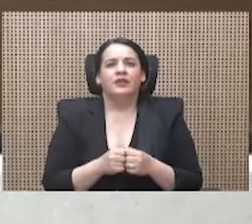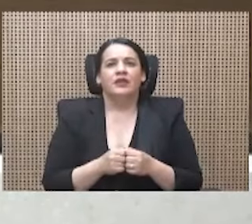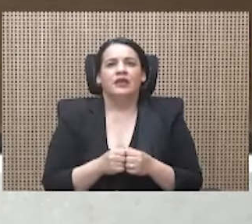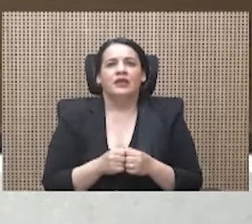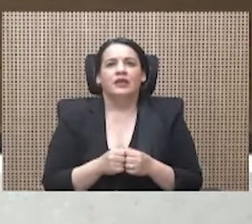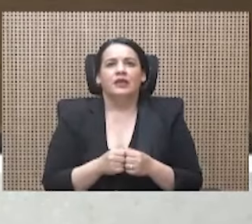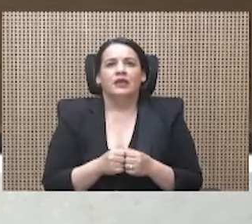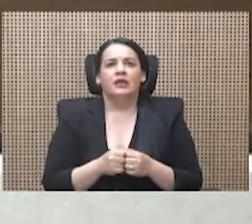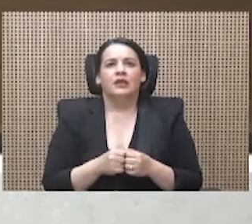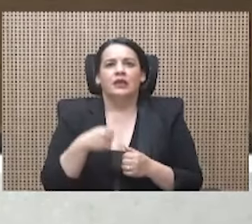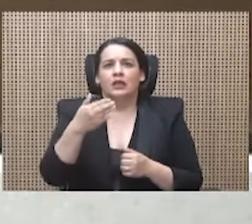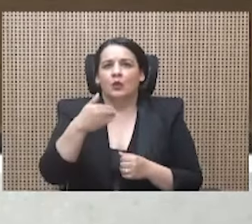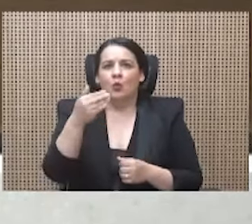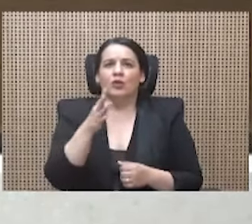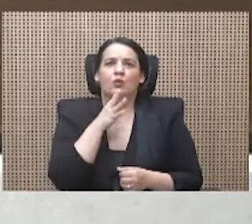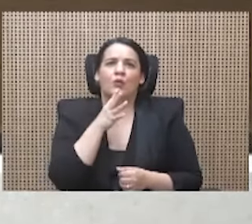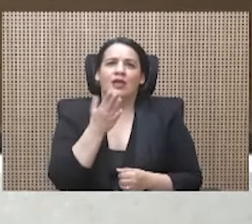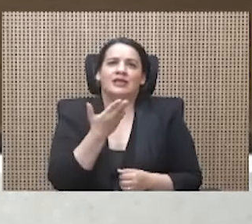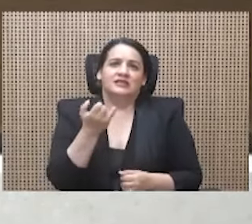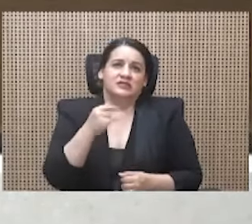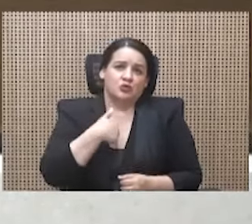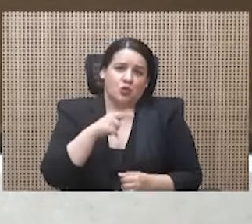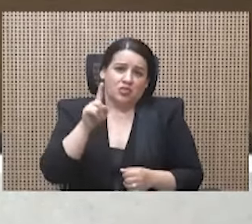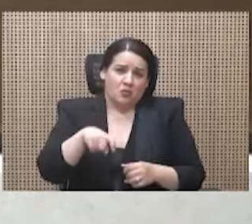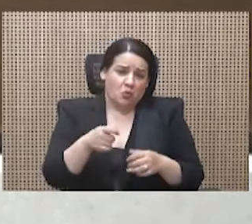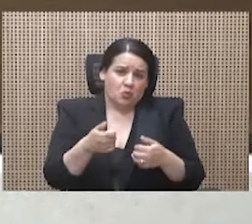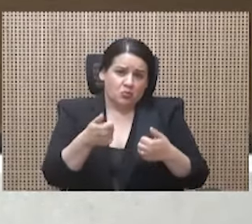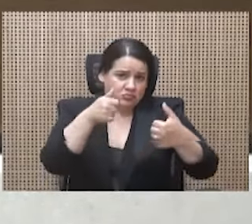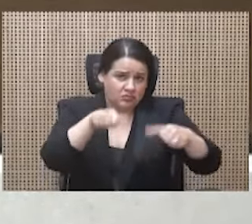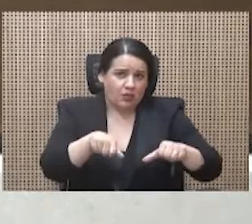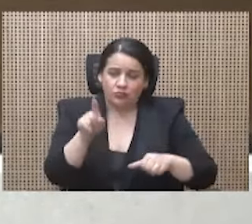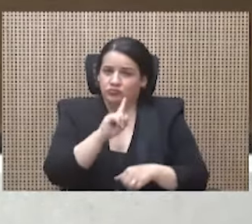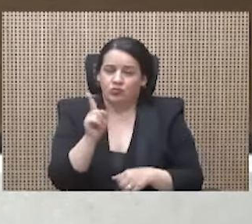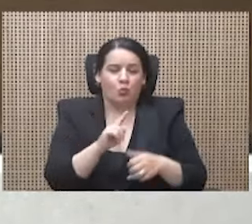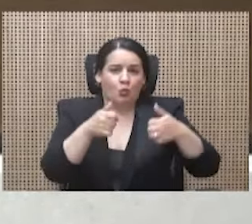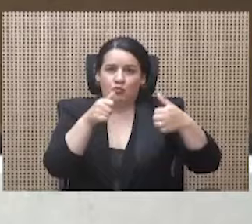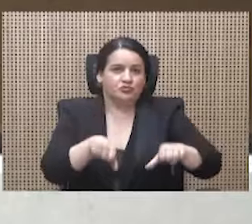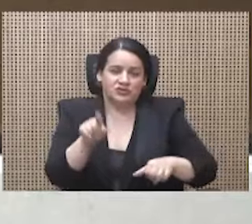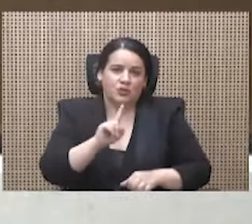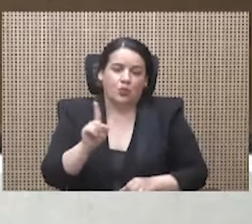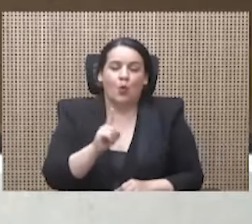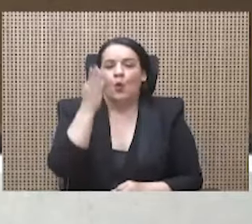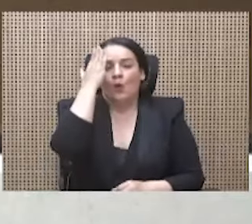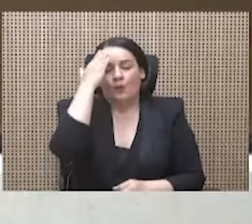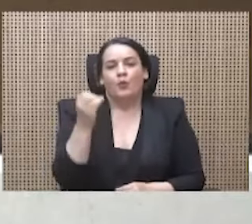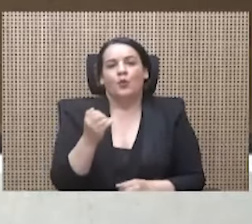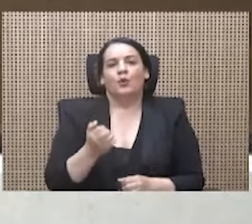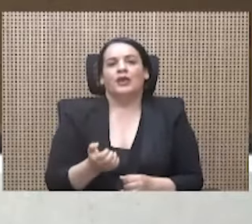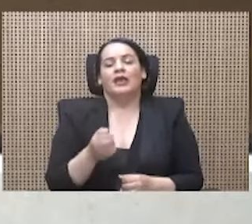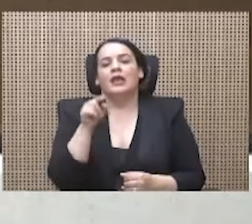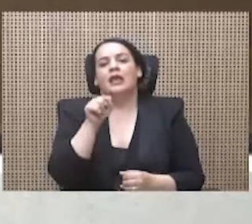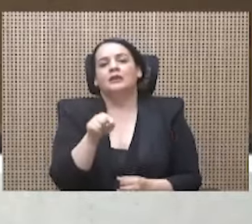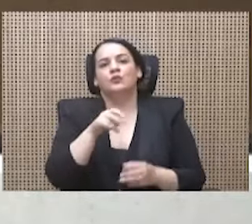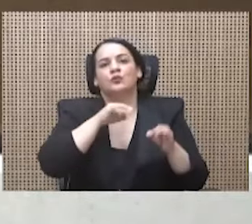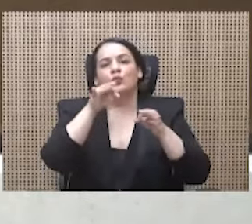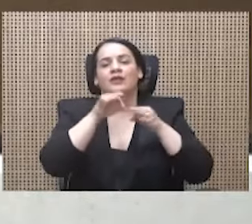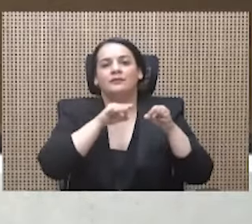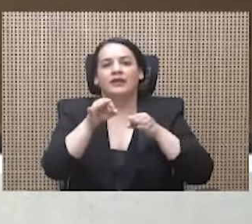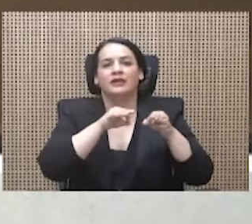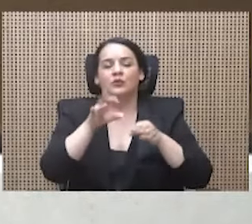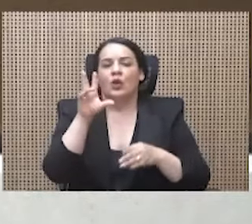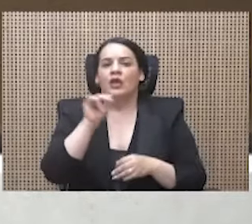precisamente cuando me dice que sí, yo debería coincidir, no coincido, obviamente no coincido, porque es una